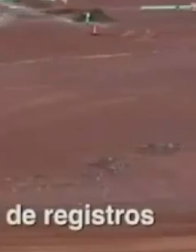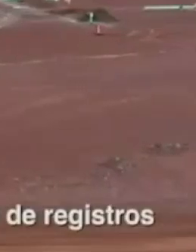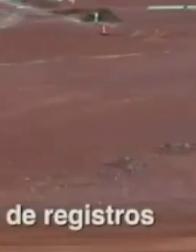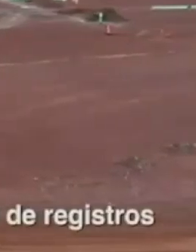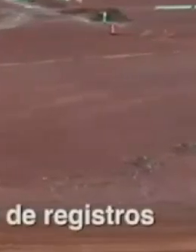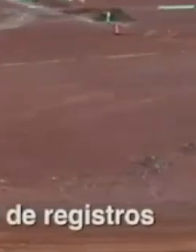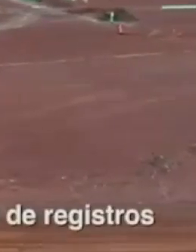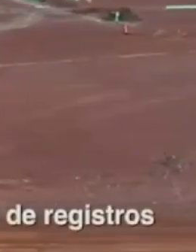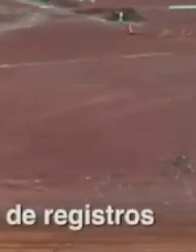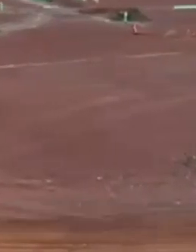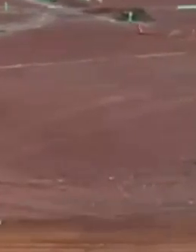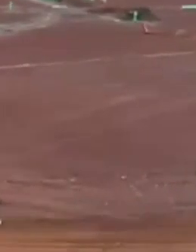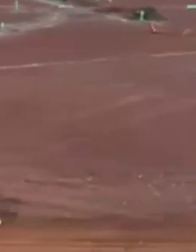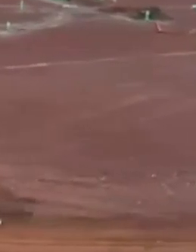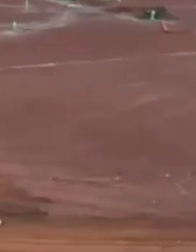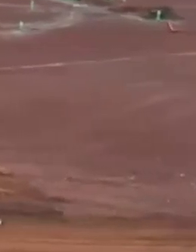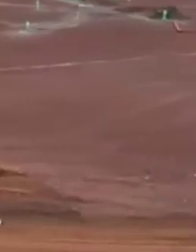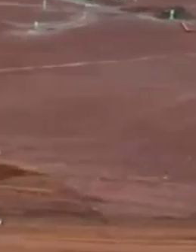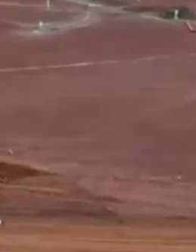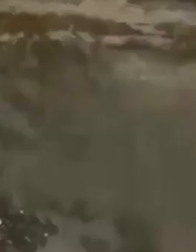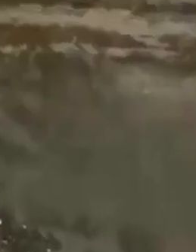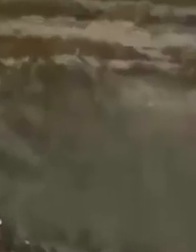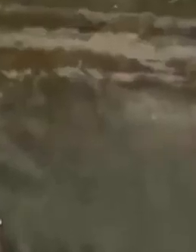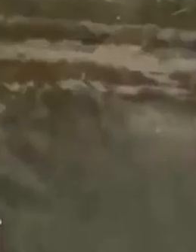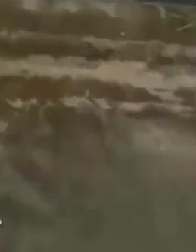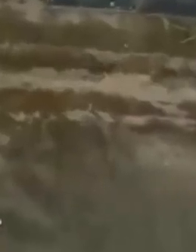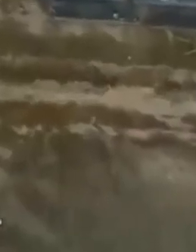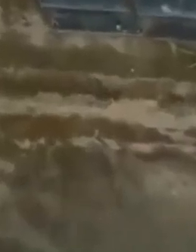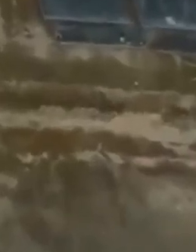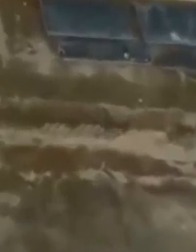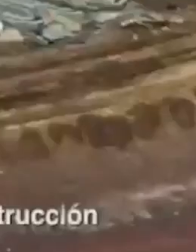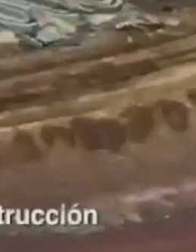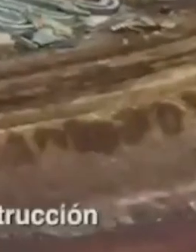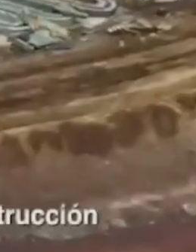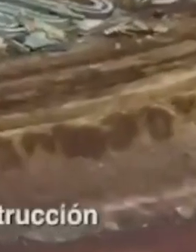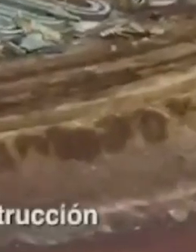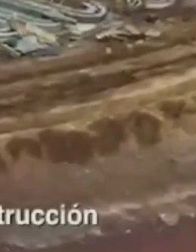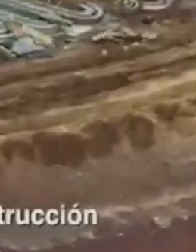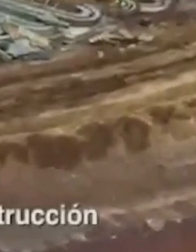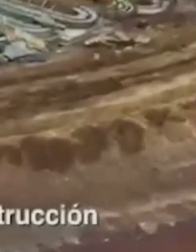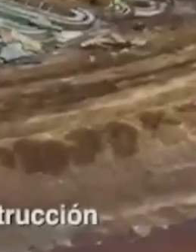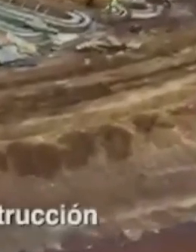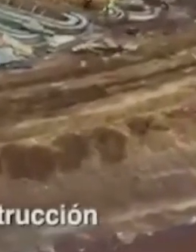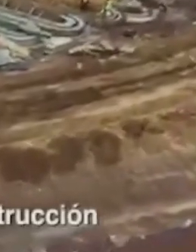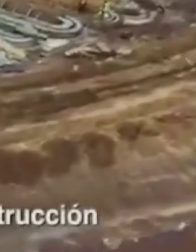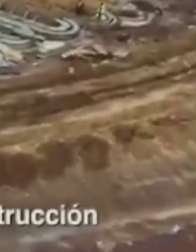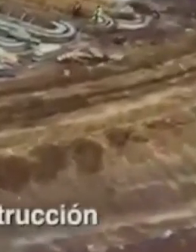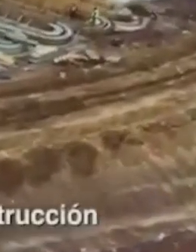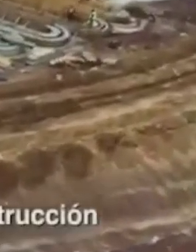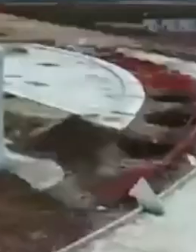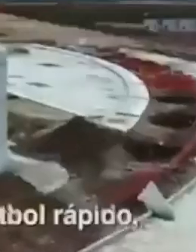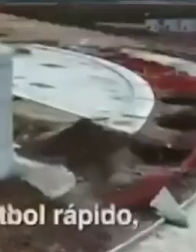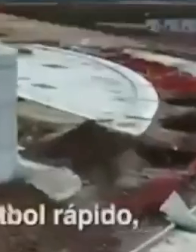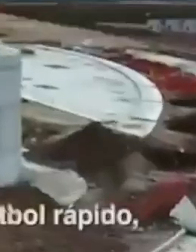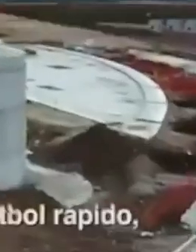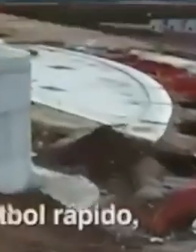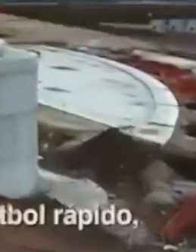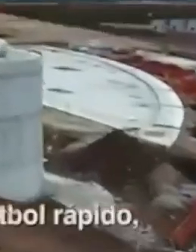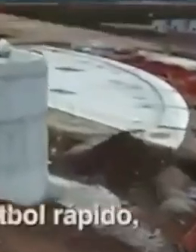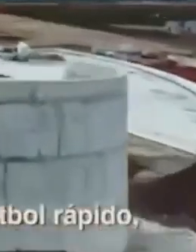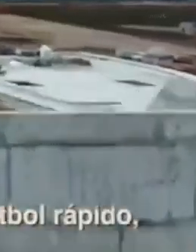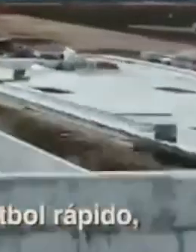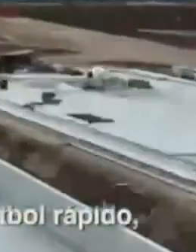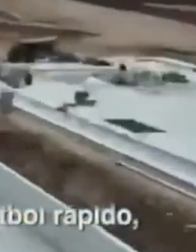trabajos de colocación de registros para las instalaciones sanitarias y eléctricas. Continúa el armado de acero y cimbras para la construcción de muros de